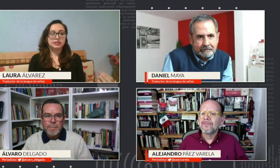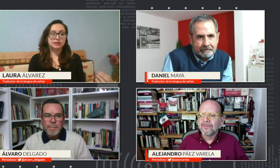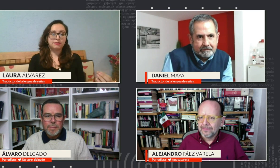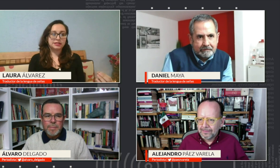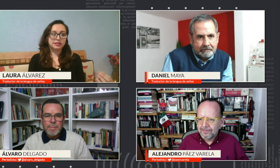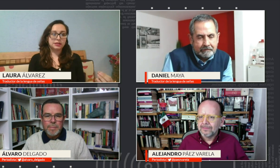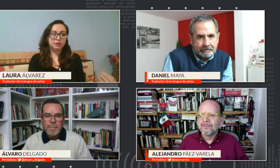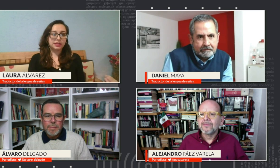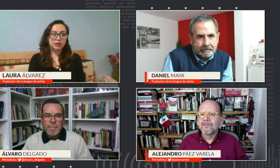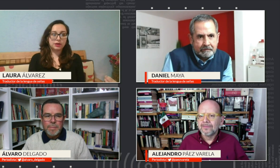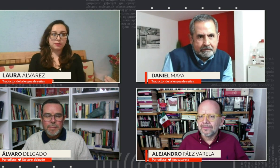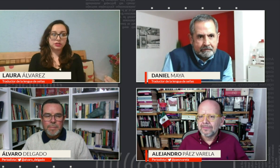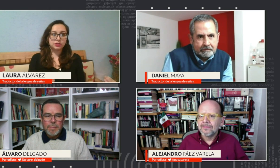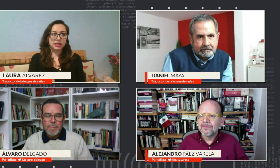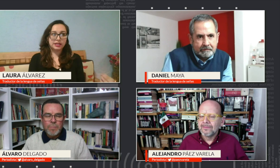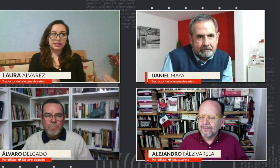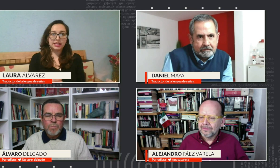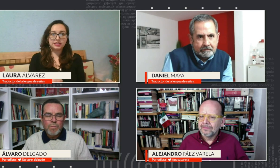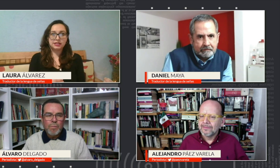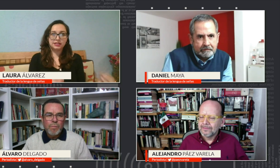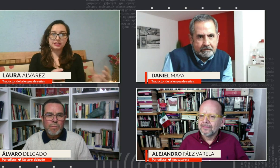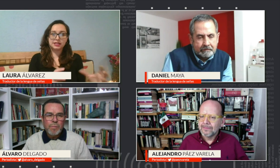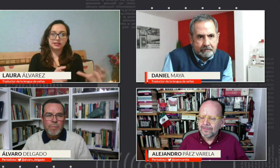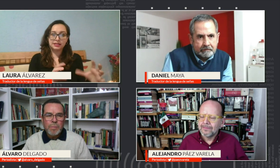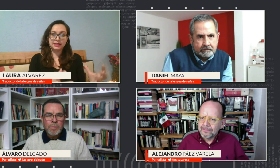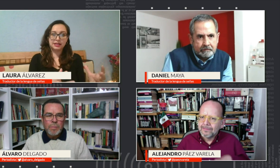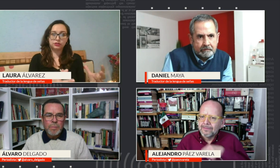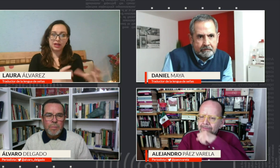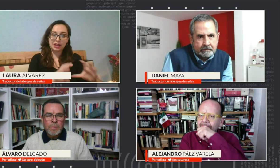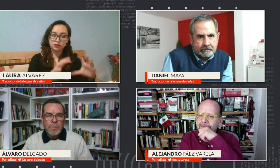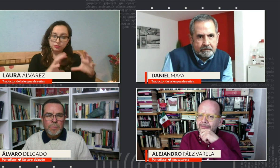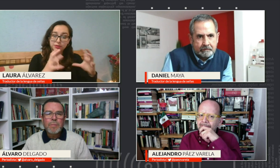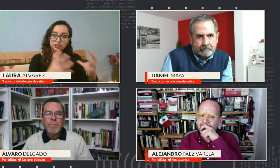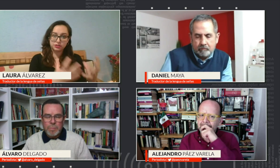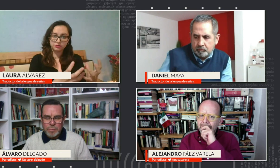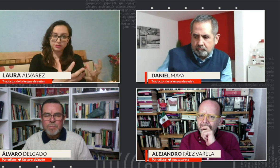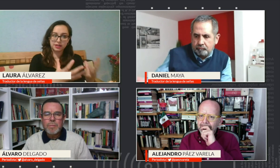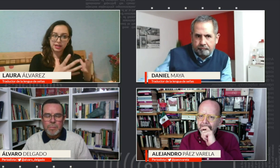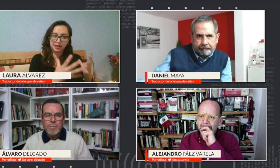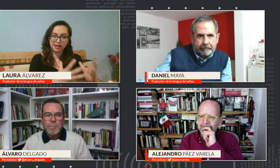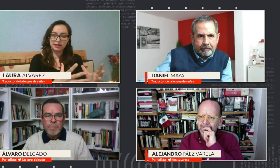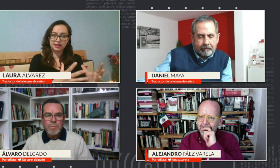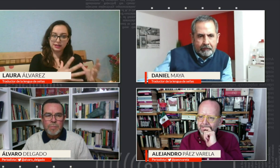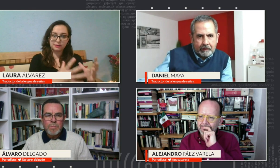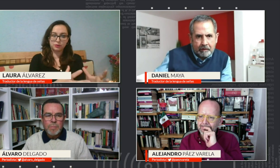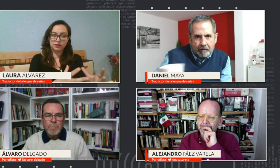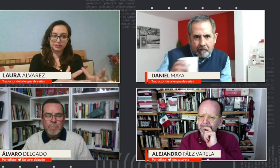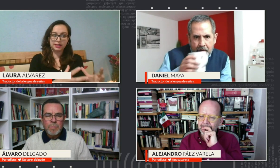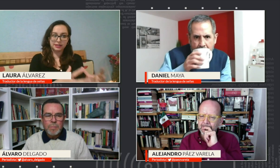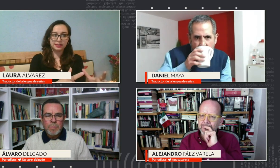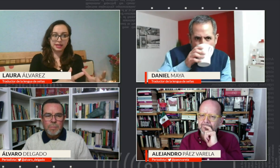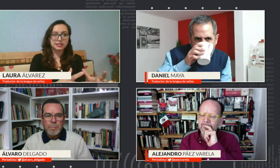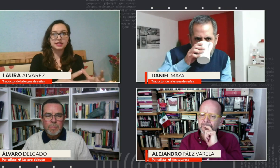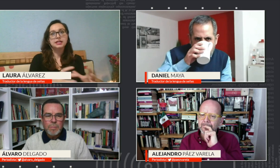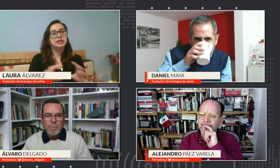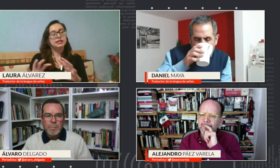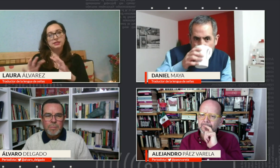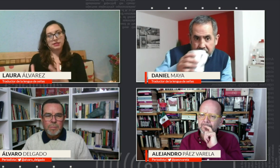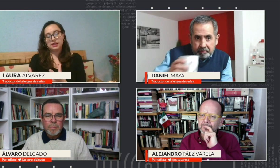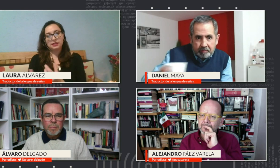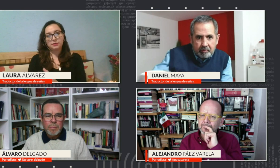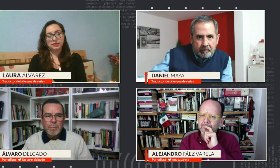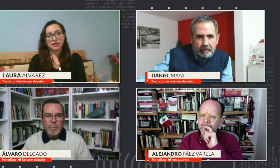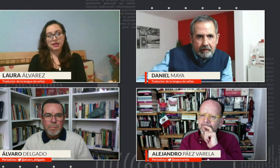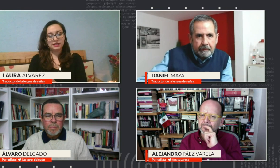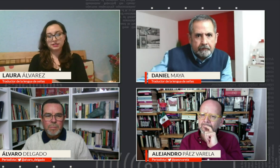Entonces, si vas a interpretarle a una persona de derecha, tienes que entender toda la cosmovisión que hay en la política de derecha, y si